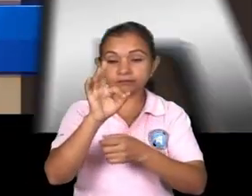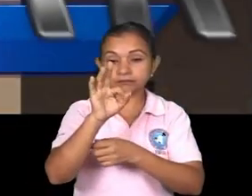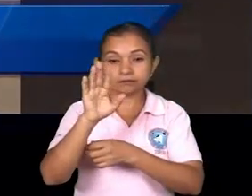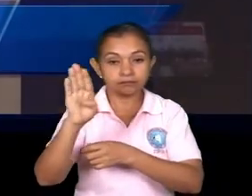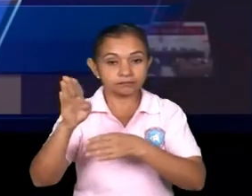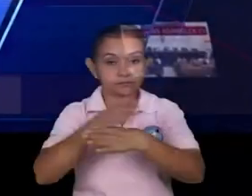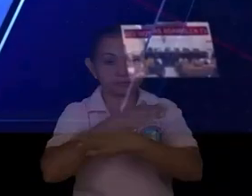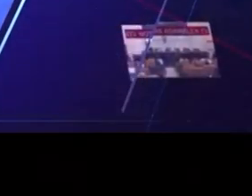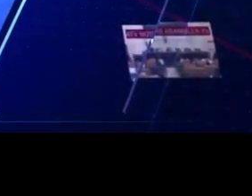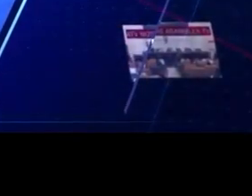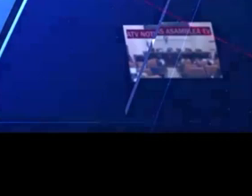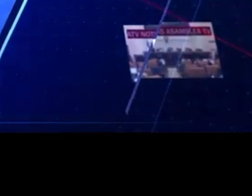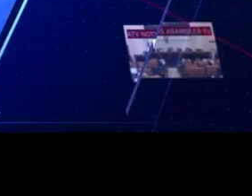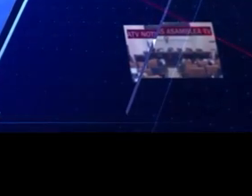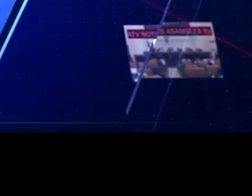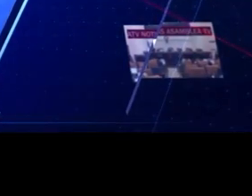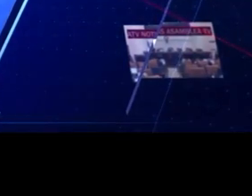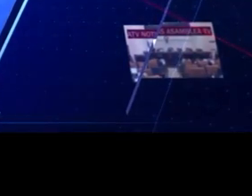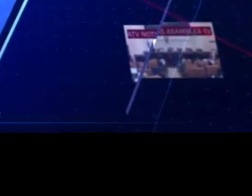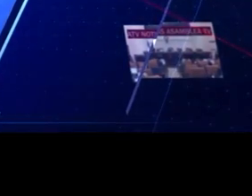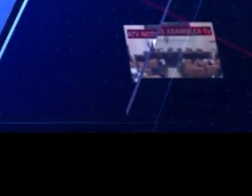sociales.